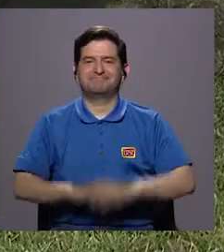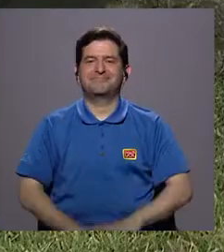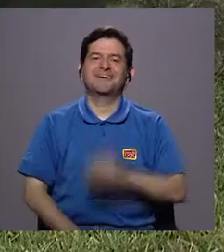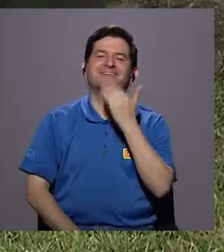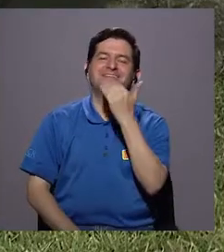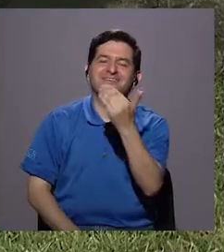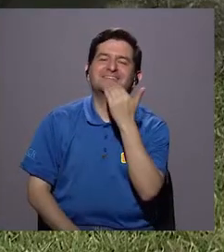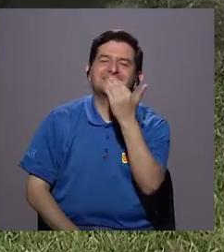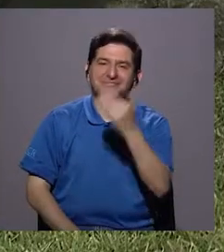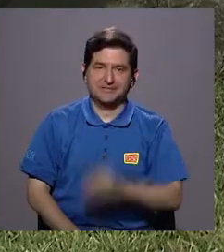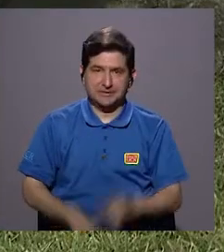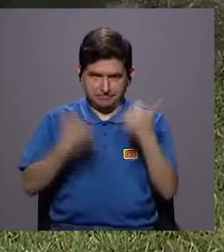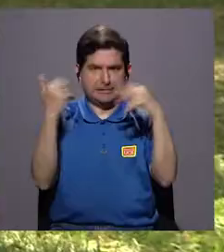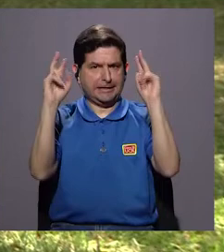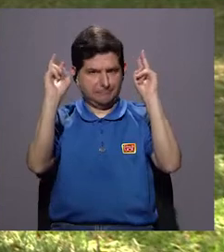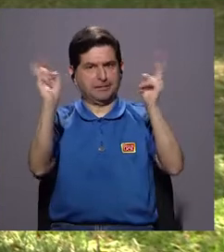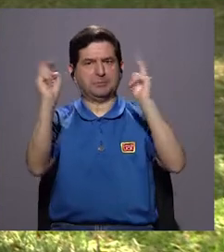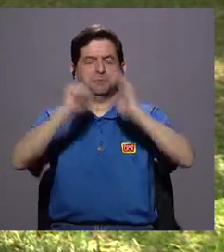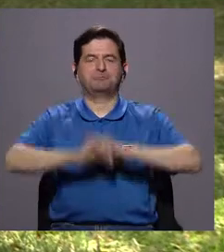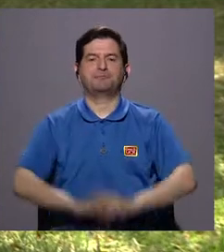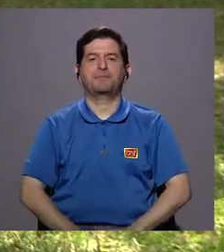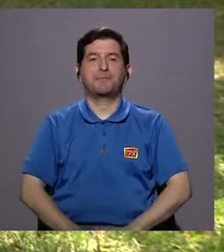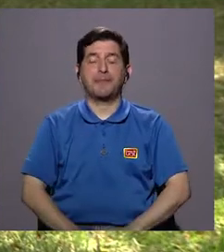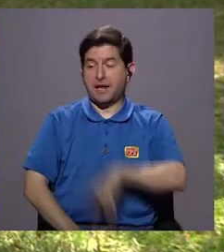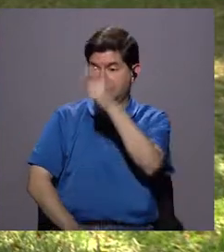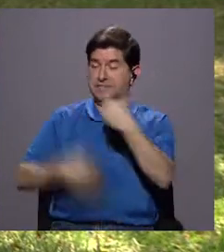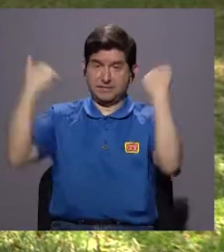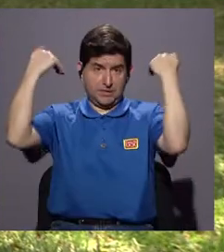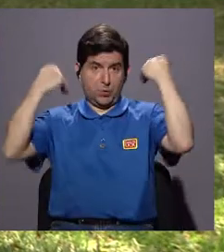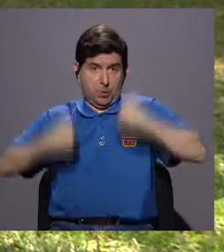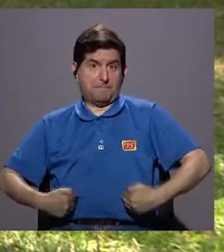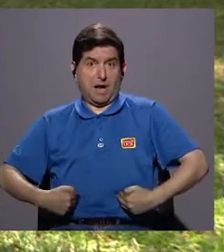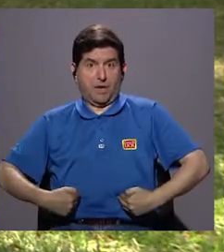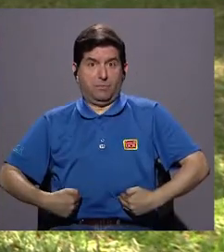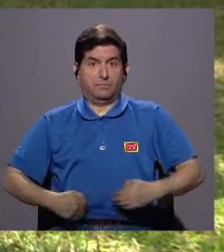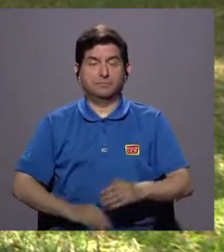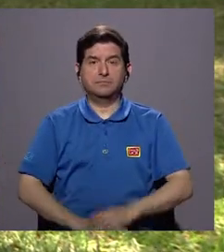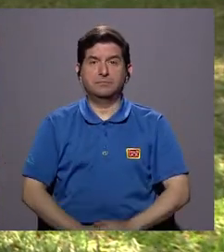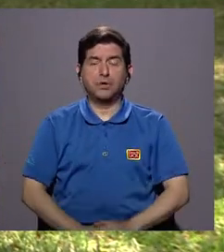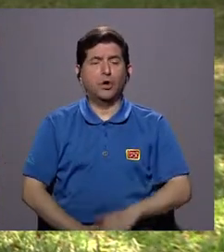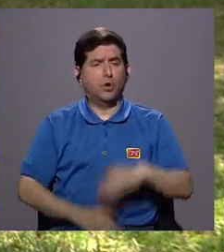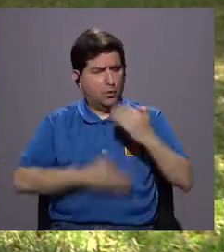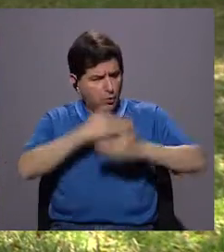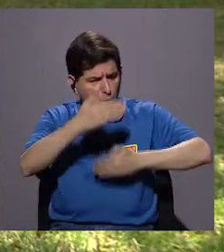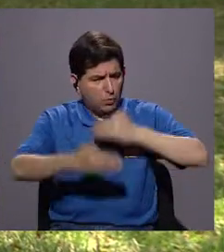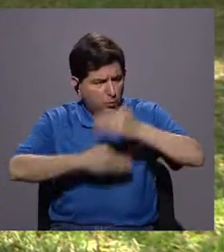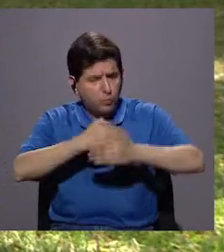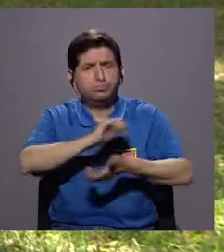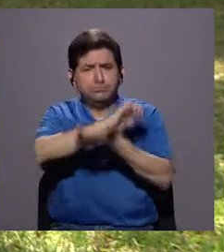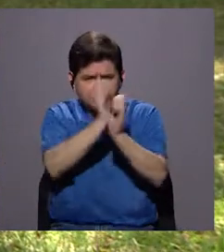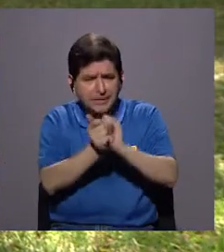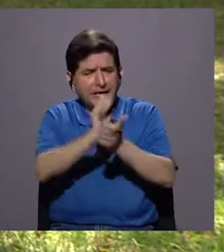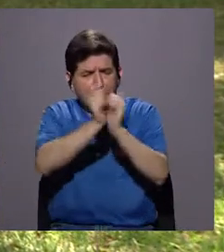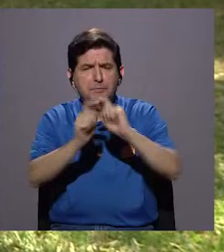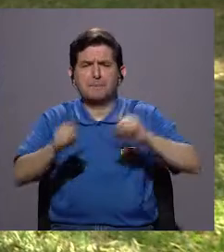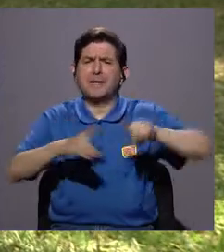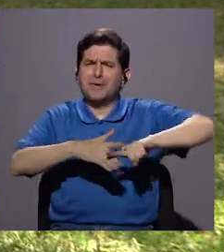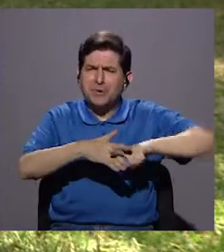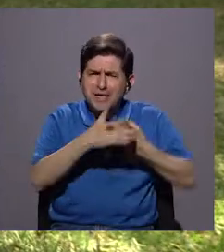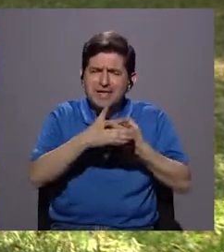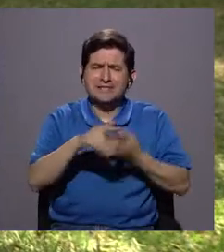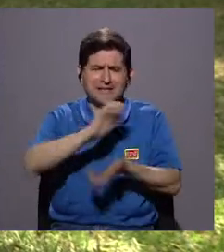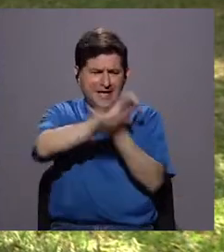Muchísimas gracias. Y bueno, entremos en materia. El ser humano está en constante cambio, pero ¿cuándo empiezan esos